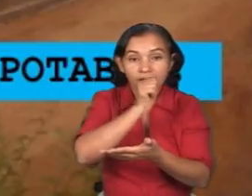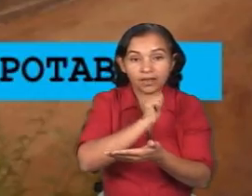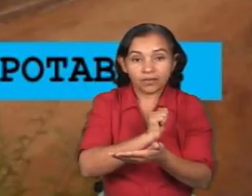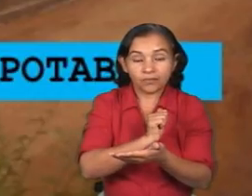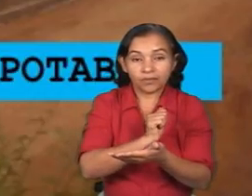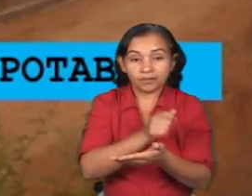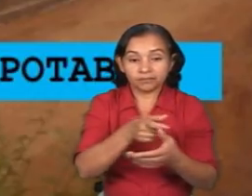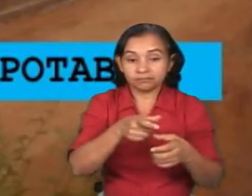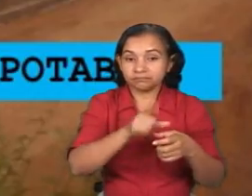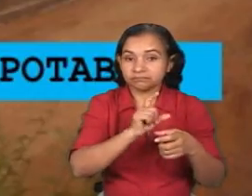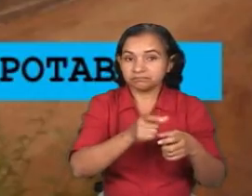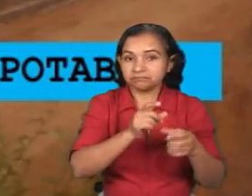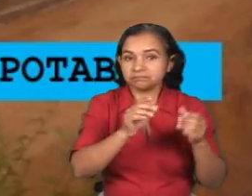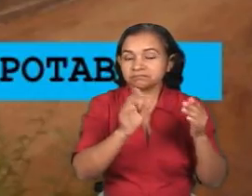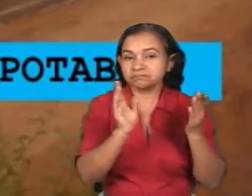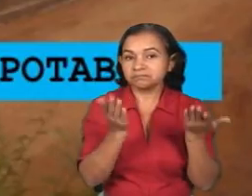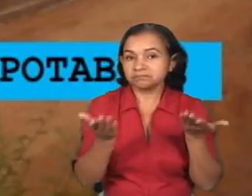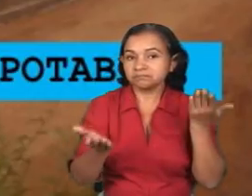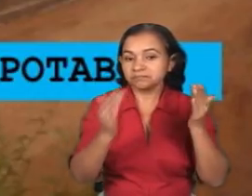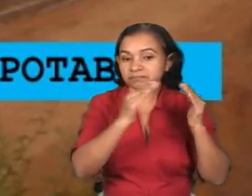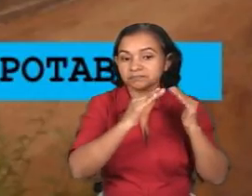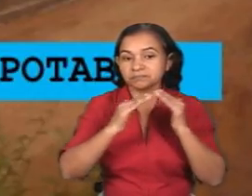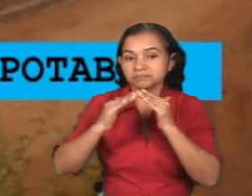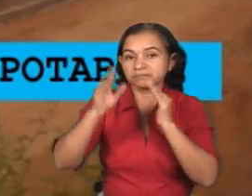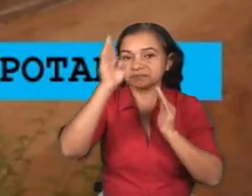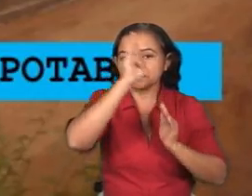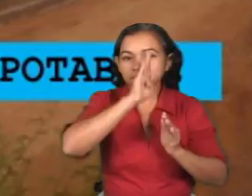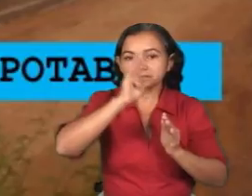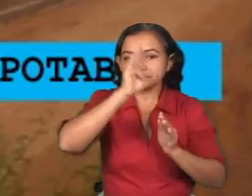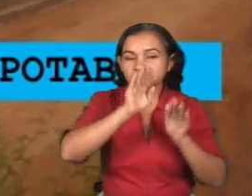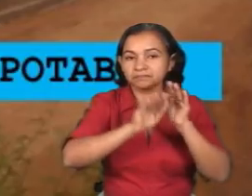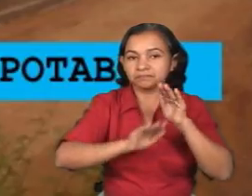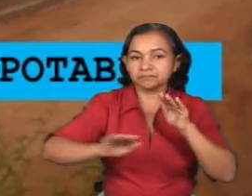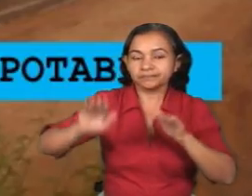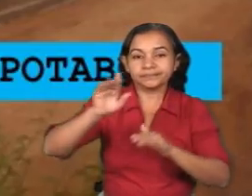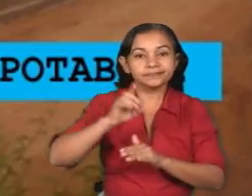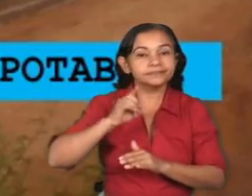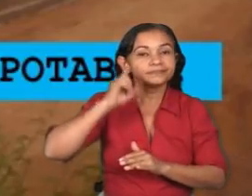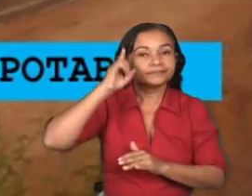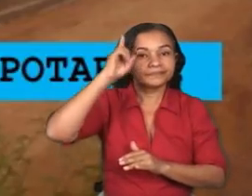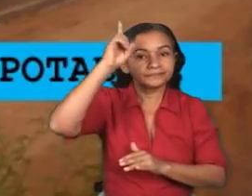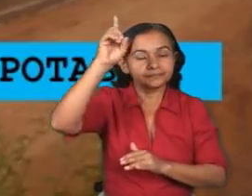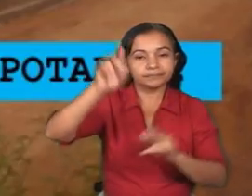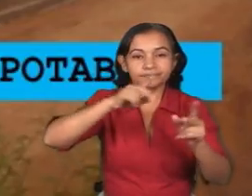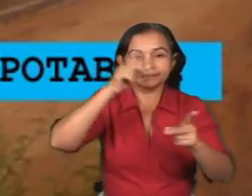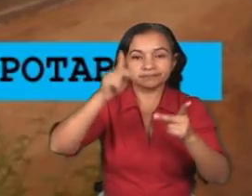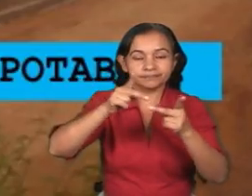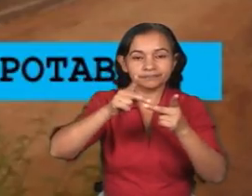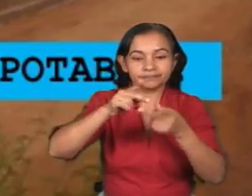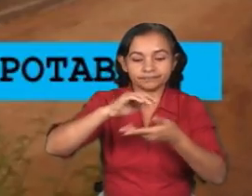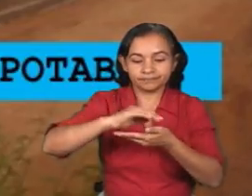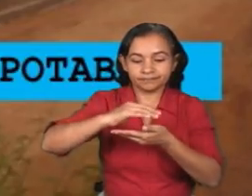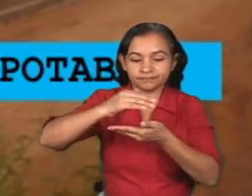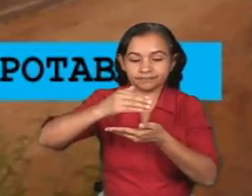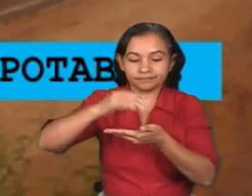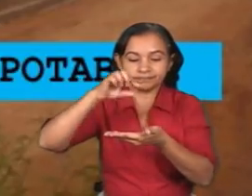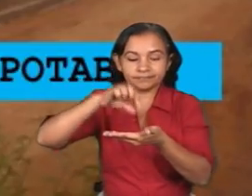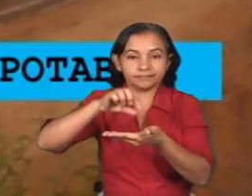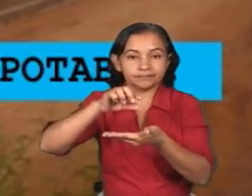horas? Bluefield va a ser posiblemente una de las ciudades que va a tener la un perla del Caribe completamente. La perla diferente. Del Caribe, como muchas y veces. Y así